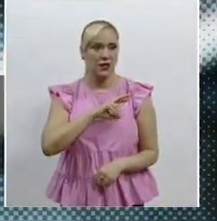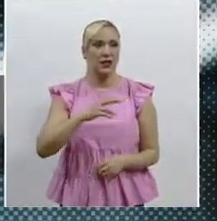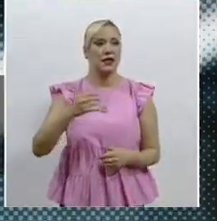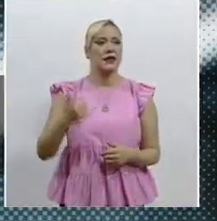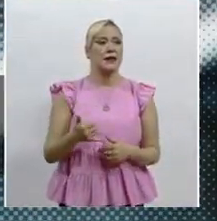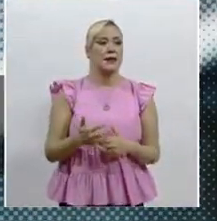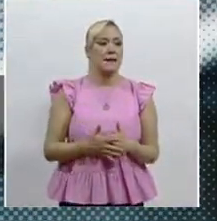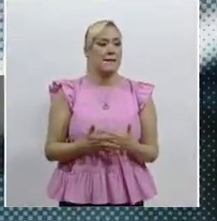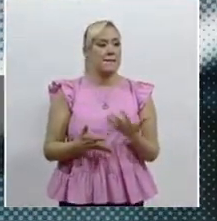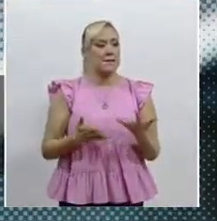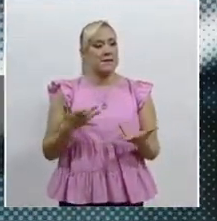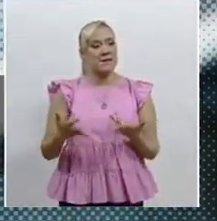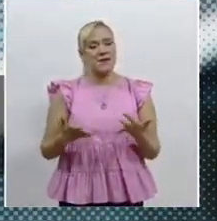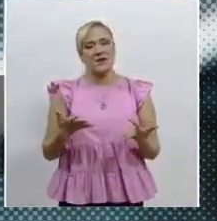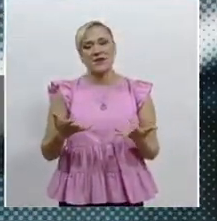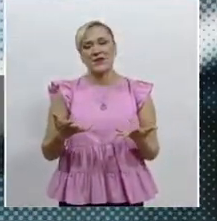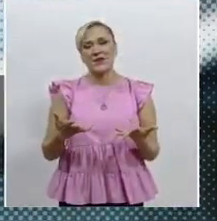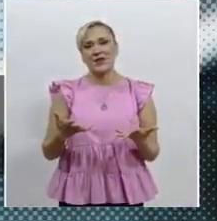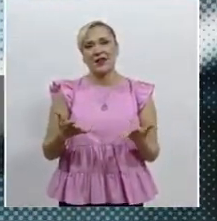y